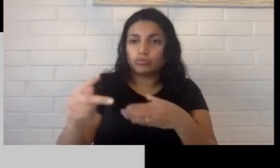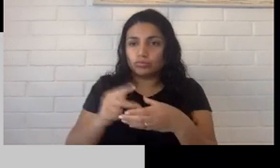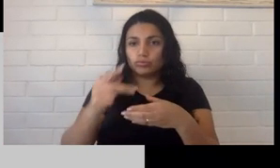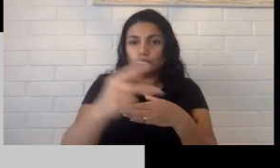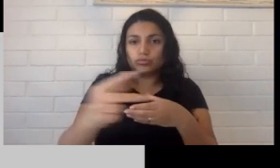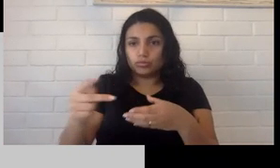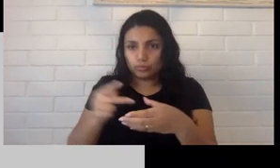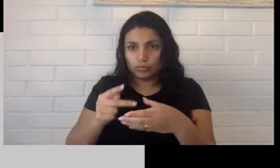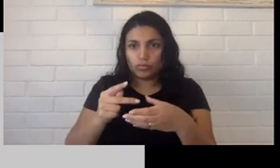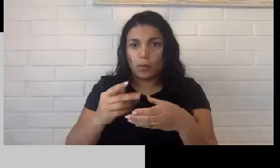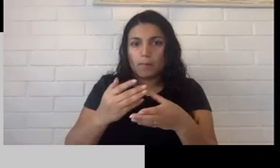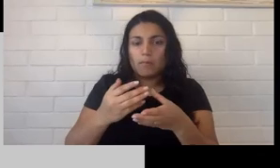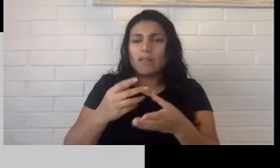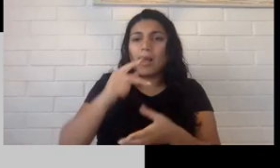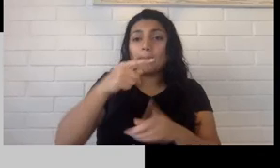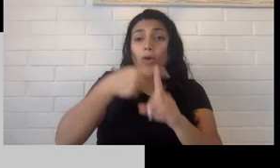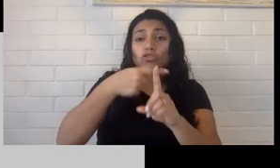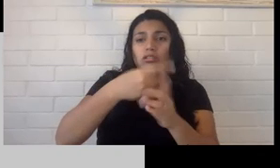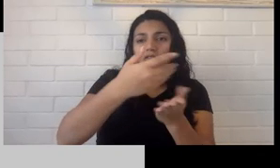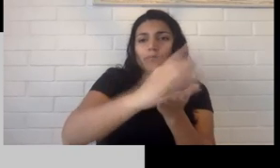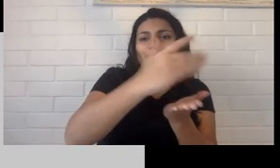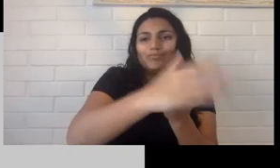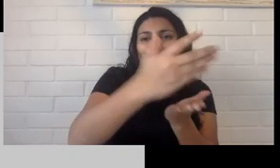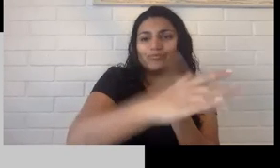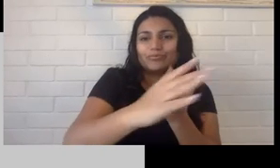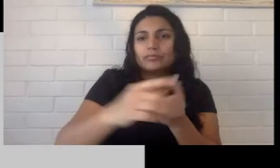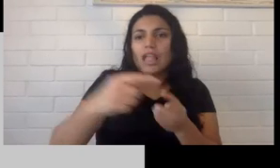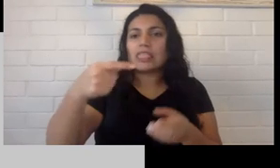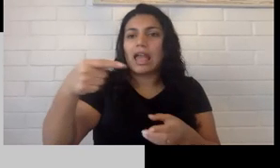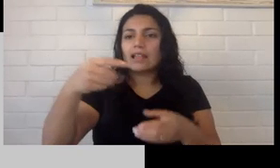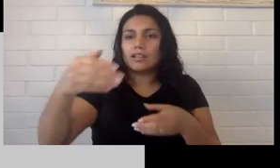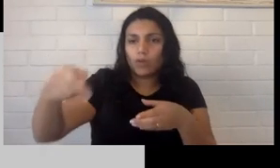mayor expulsión de carga positiva que la que permite que entre. Y eso